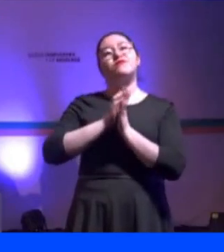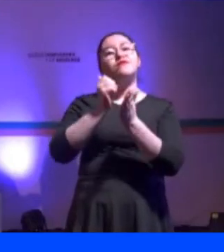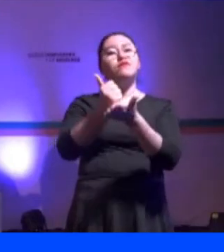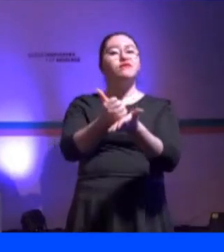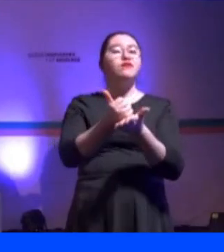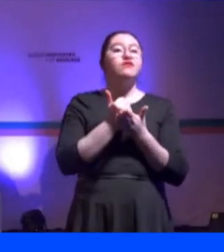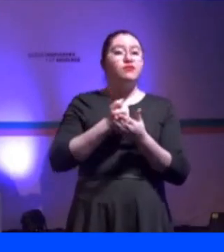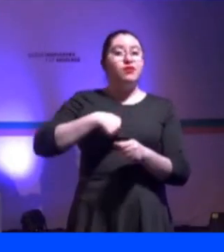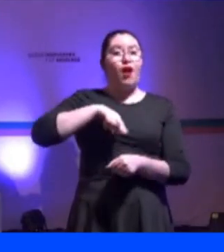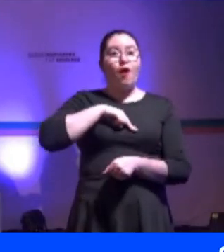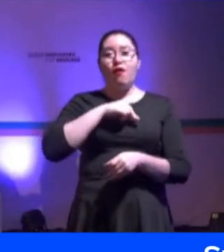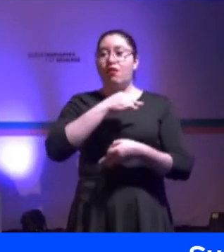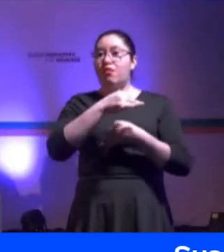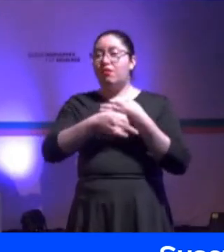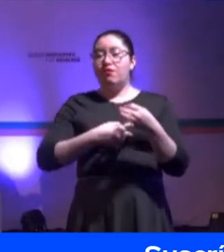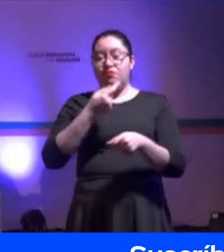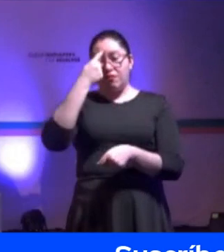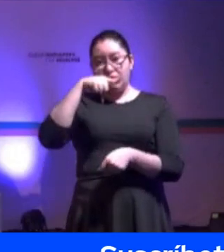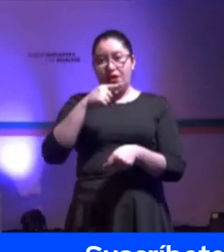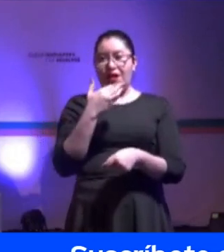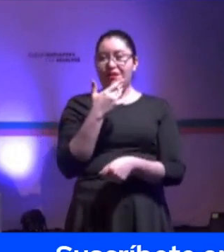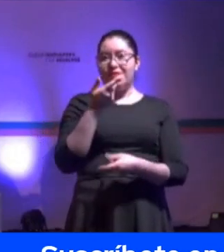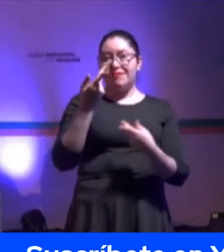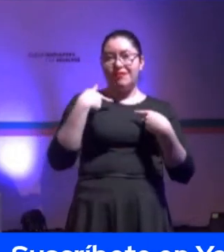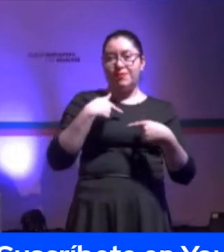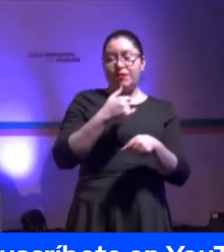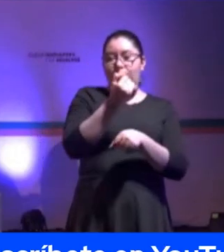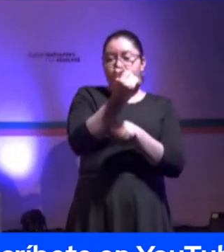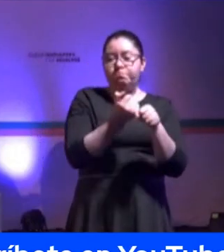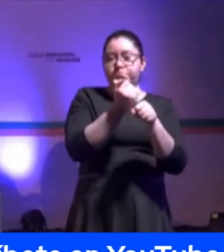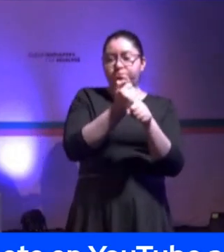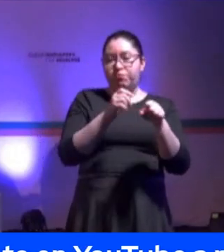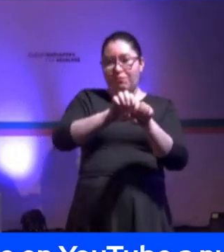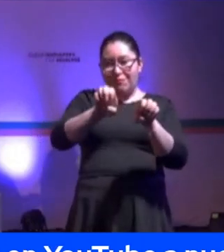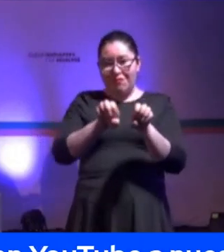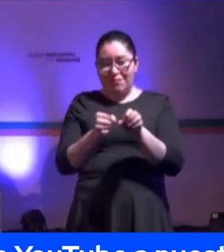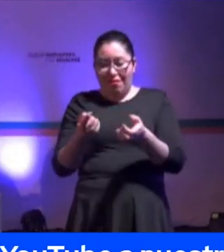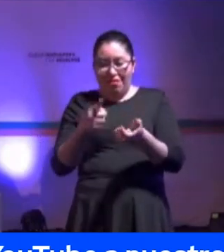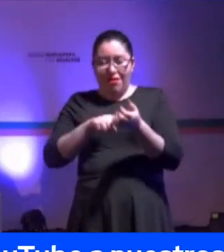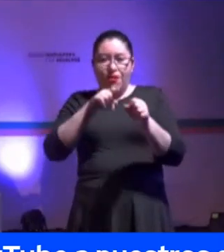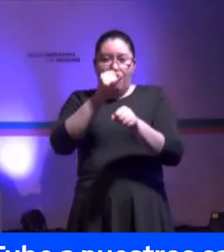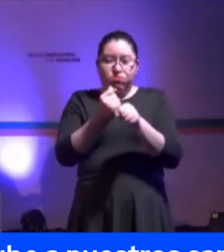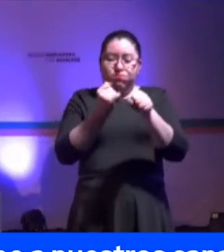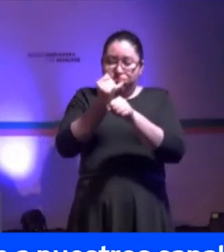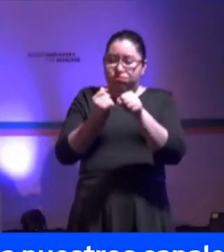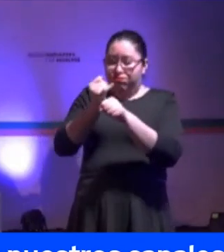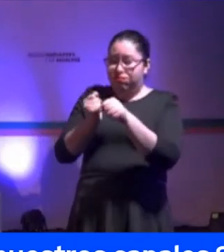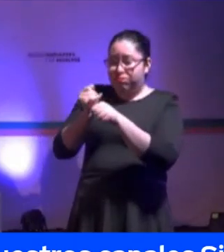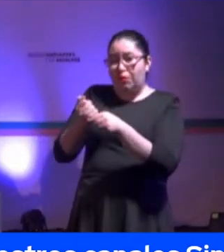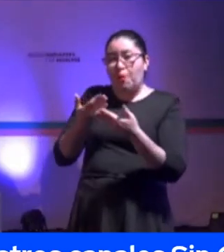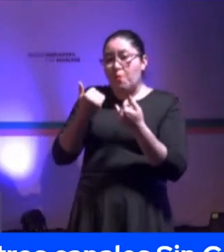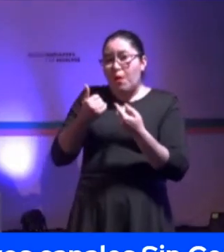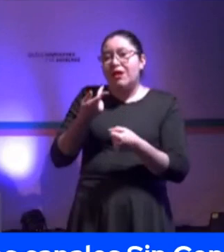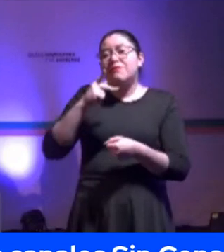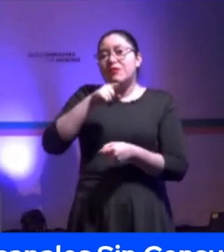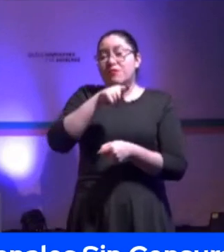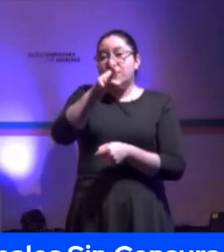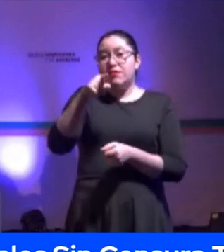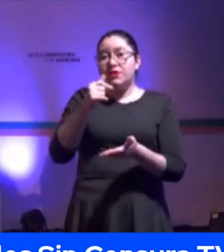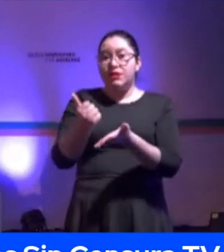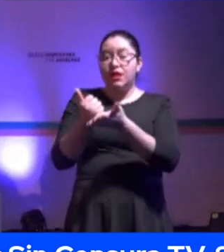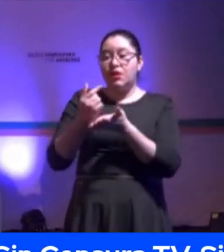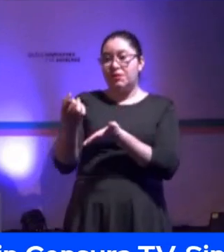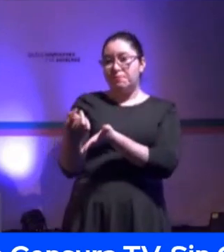los presupuestos y los medios para tener 50 personas en nuestros equipos de investigación, pues que sí nos hagan llegar